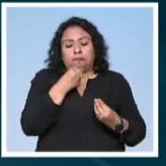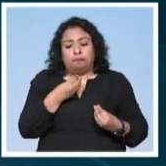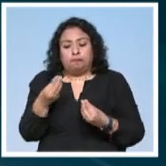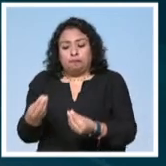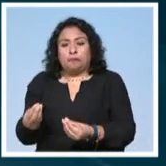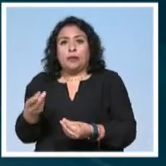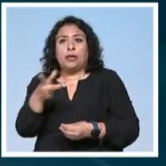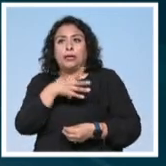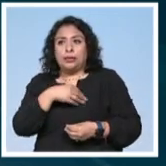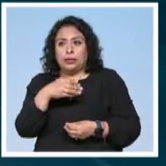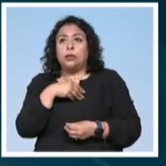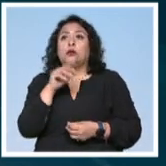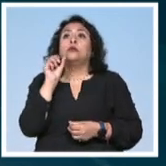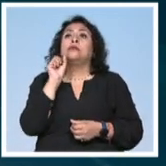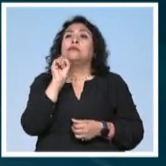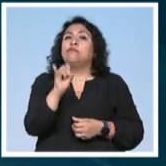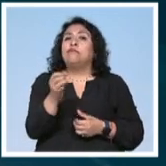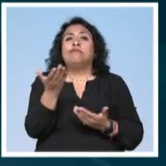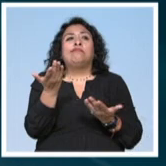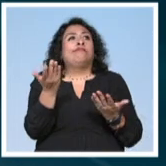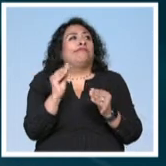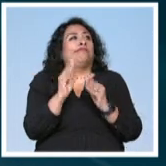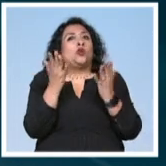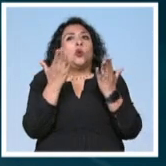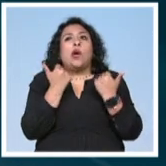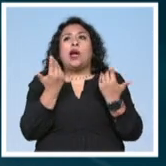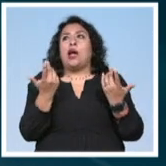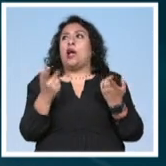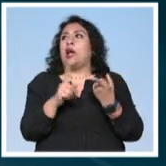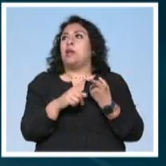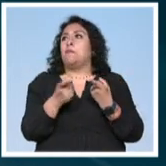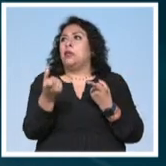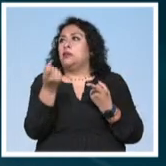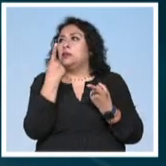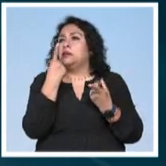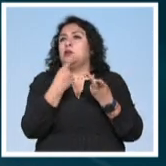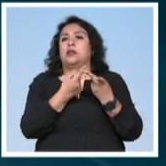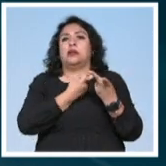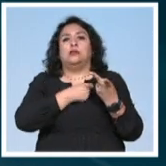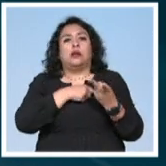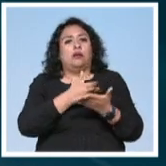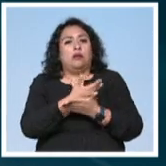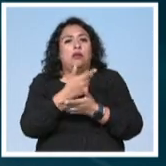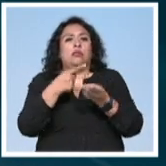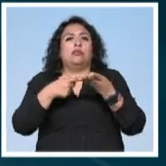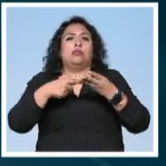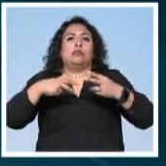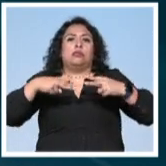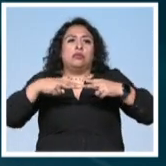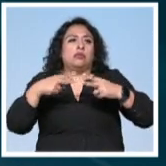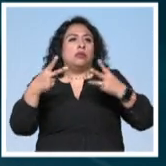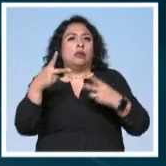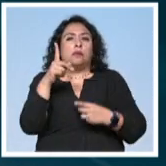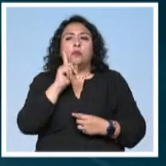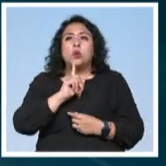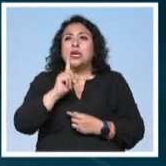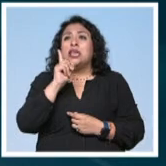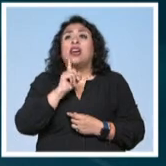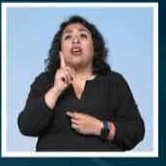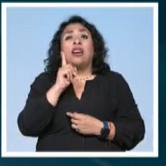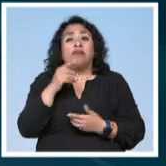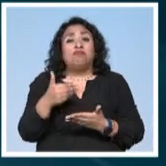hijos y donde, por supuesto, se carecen de suministros médicos, de salud reproductiva, toallas sanitarias, donde las mujeres